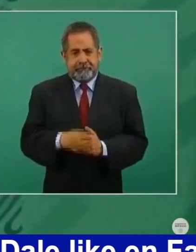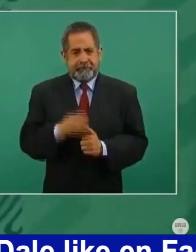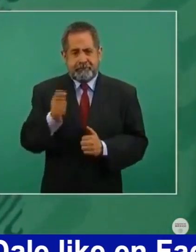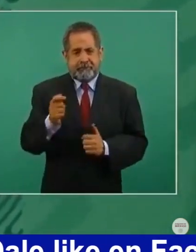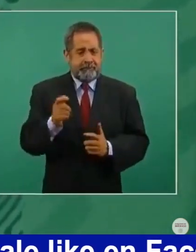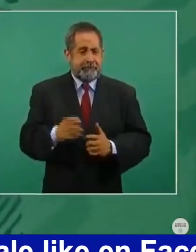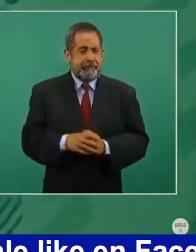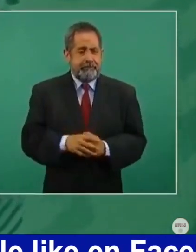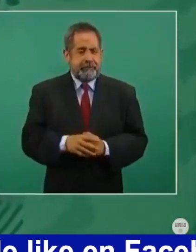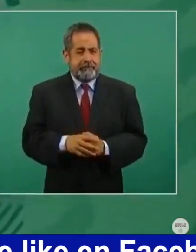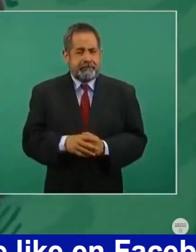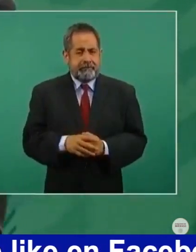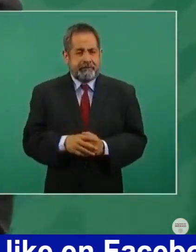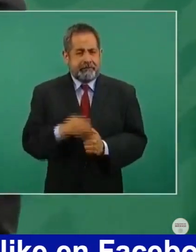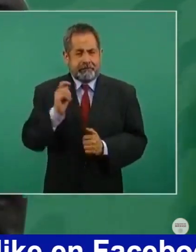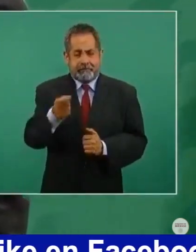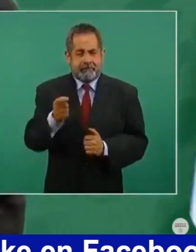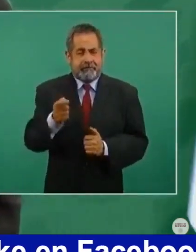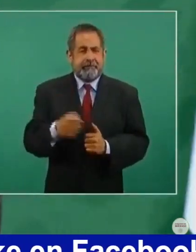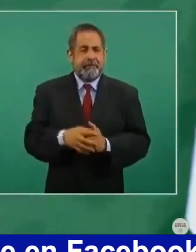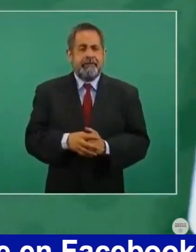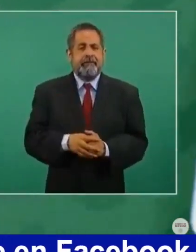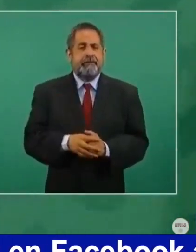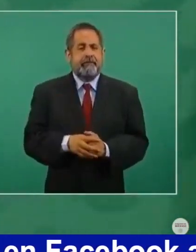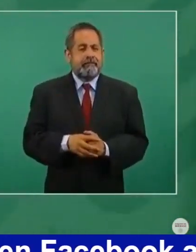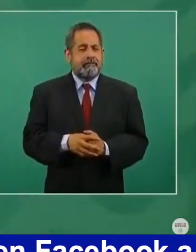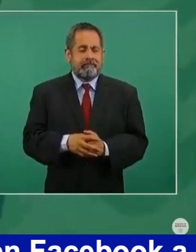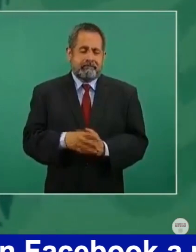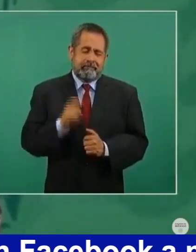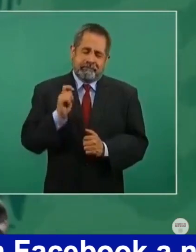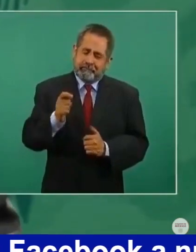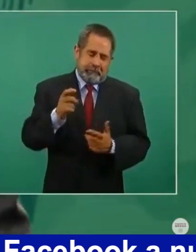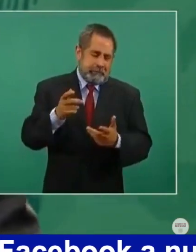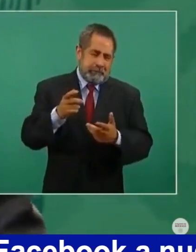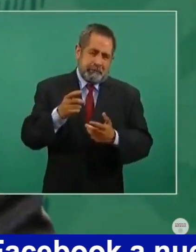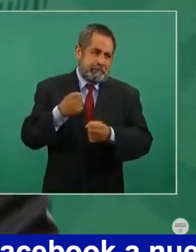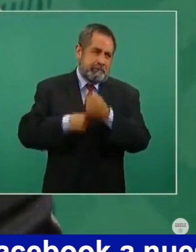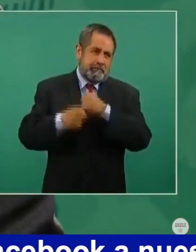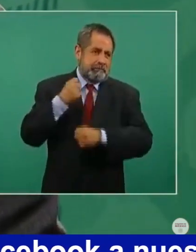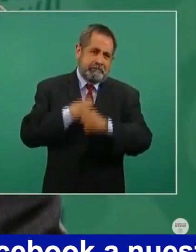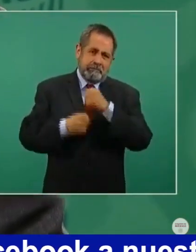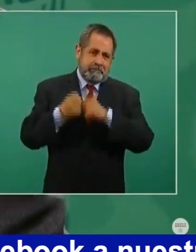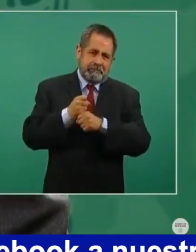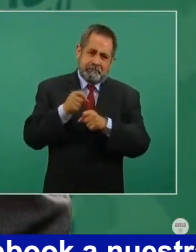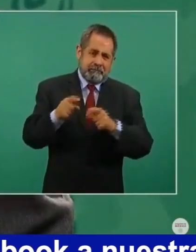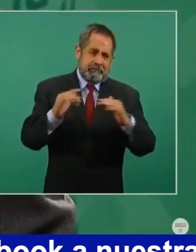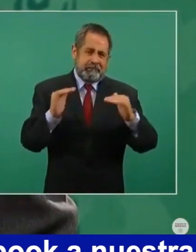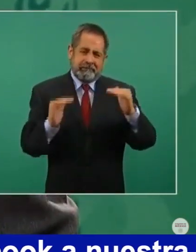que viene de lejos,